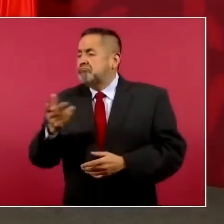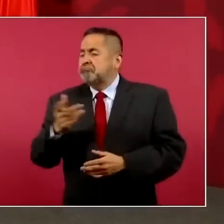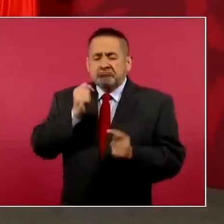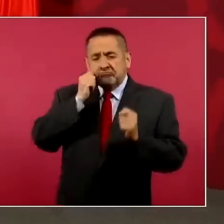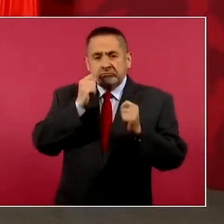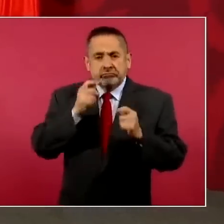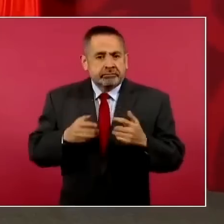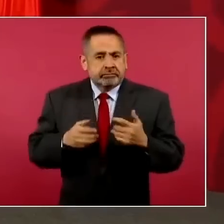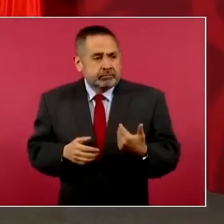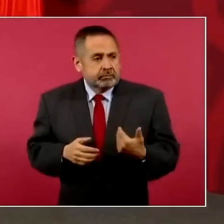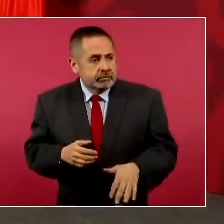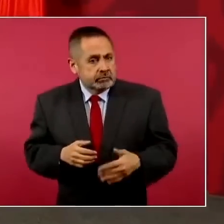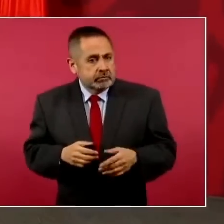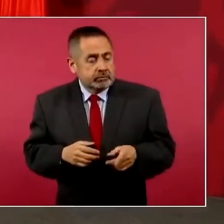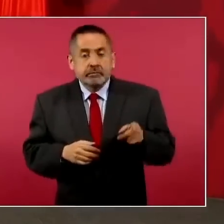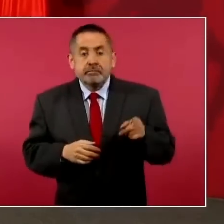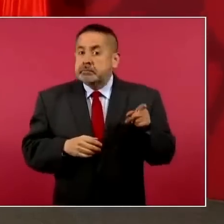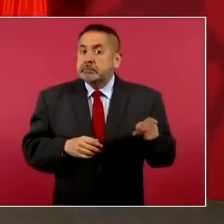Y habla incluso